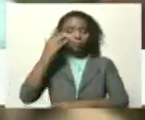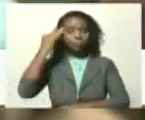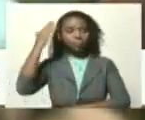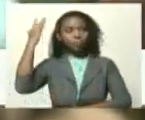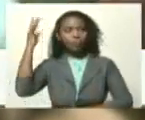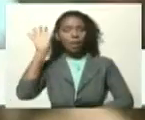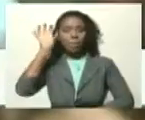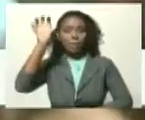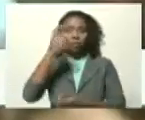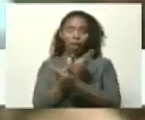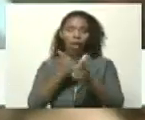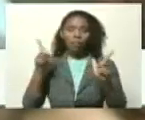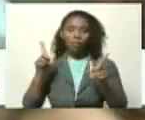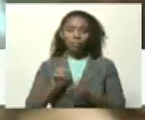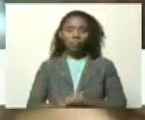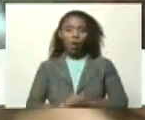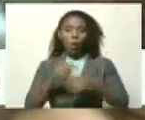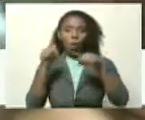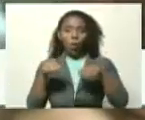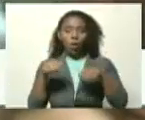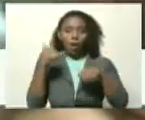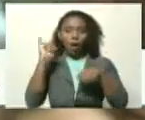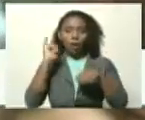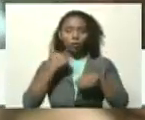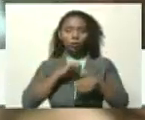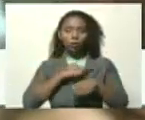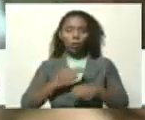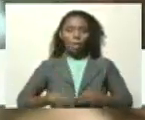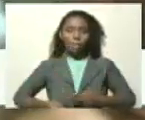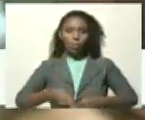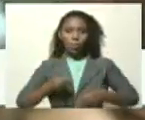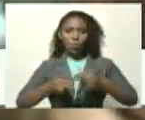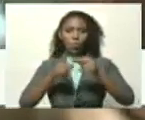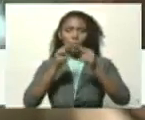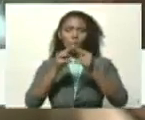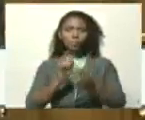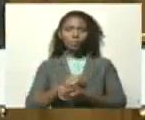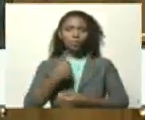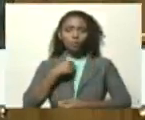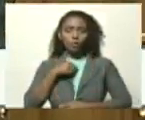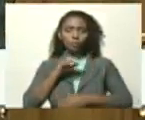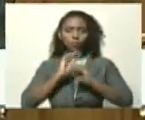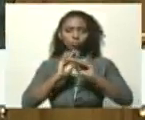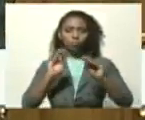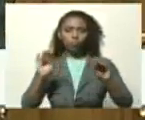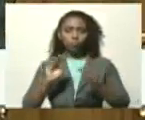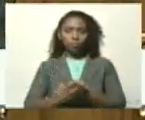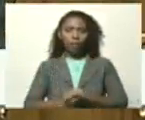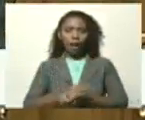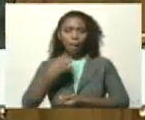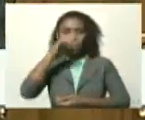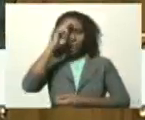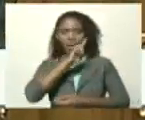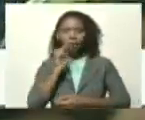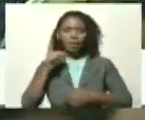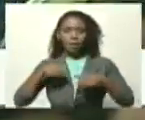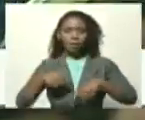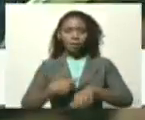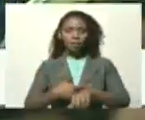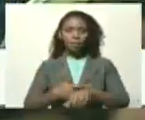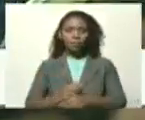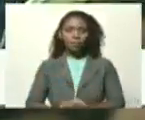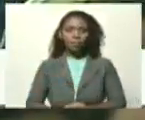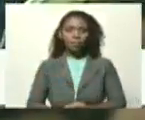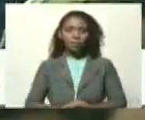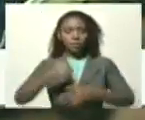la patria libre que hoy estamos construyendo. Invoco al padre de estos tiempos,